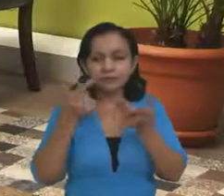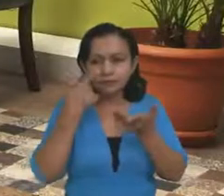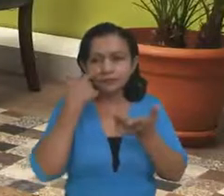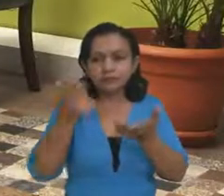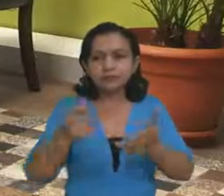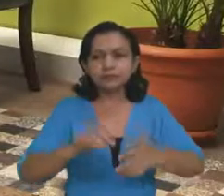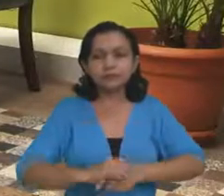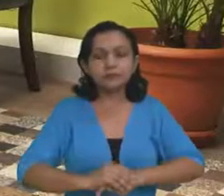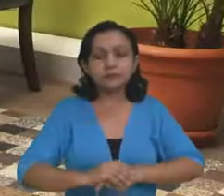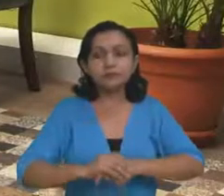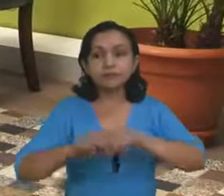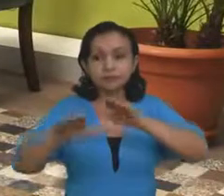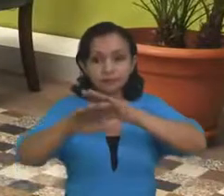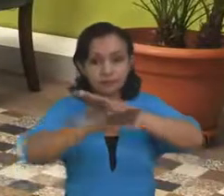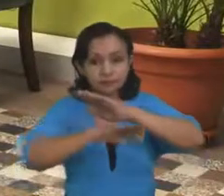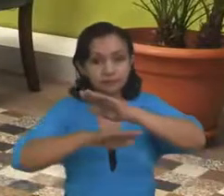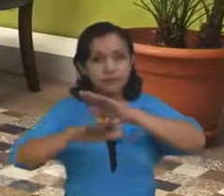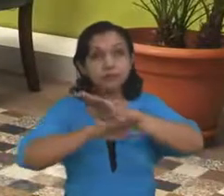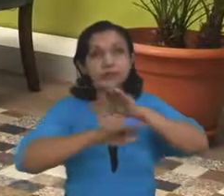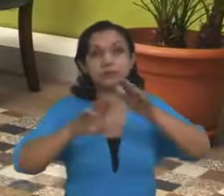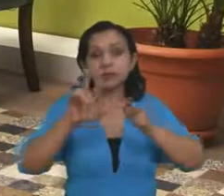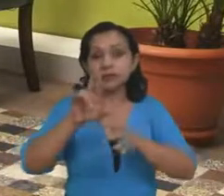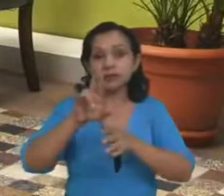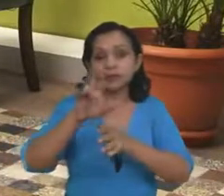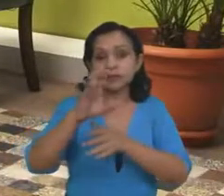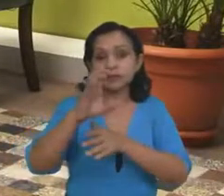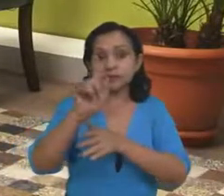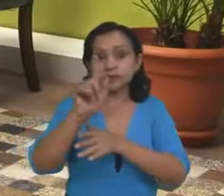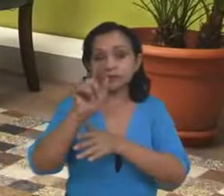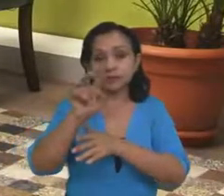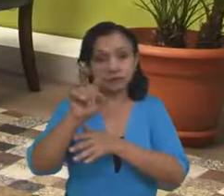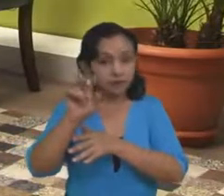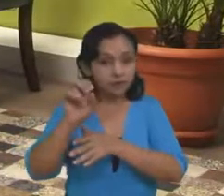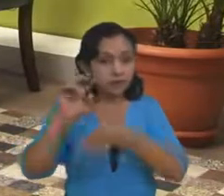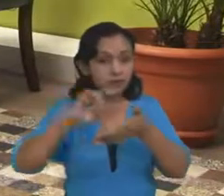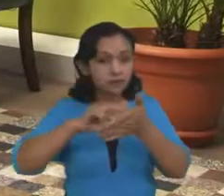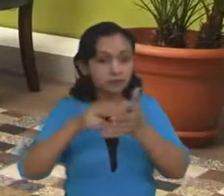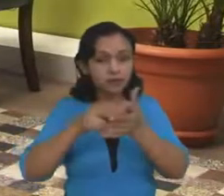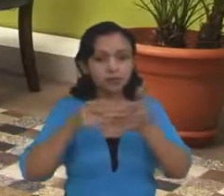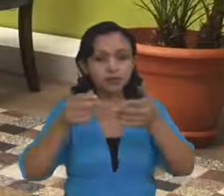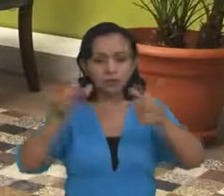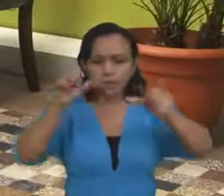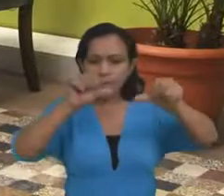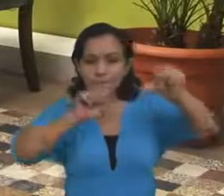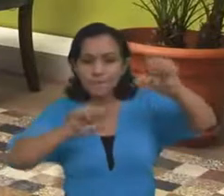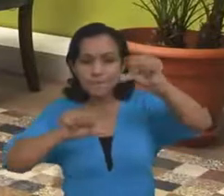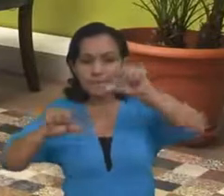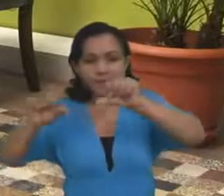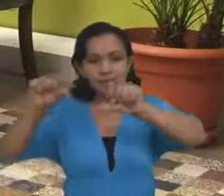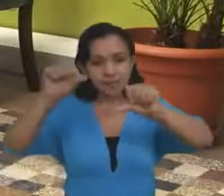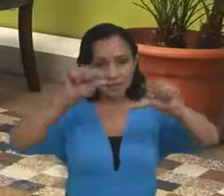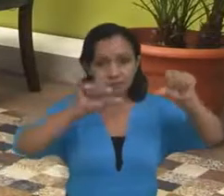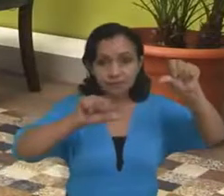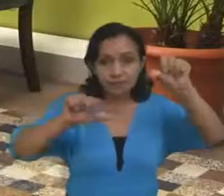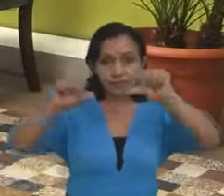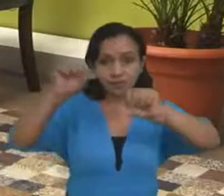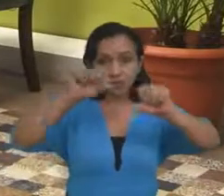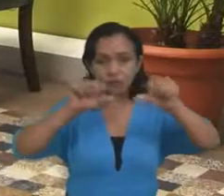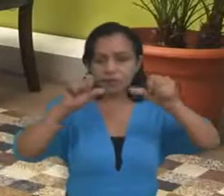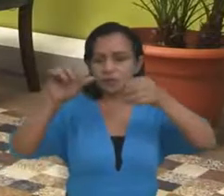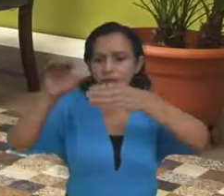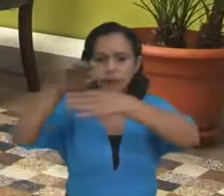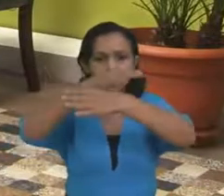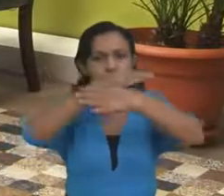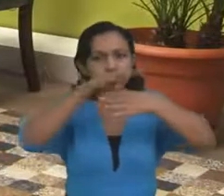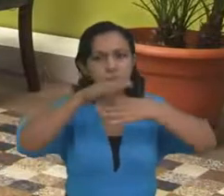conozcan. Básicamente, ¿verdad?, los reactivos son sustancias químicas que pueden ser múltiples,